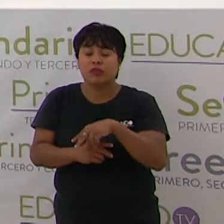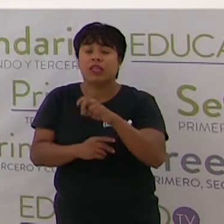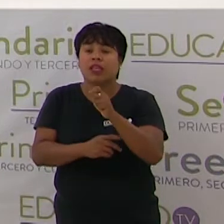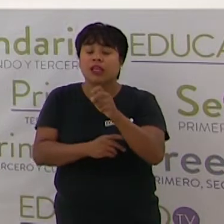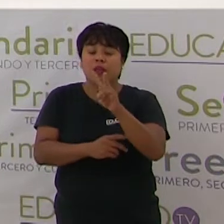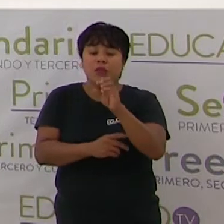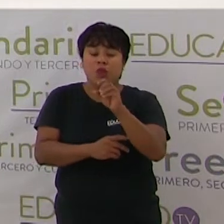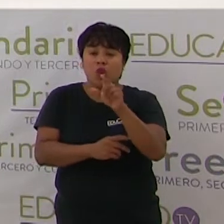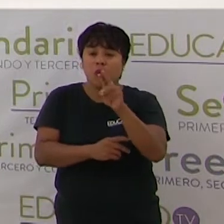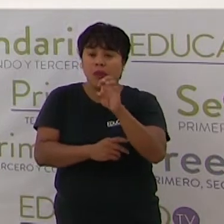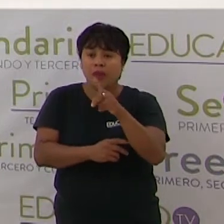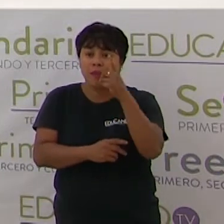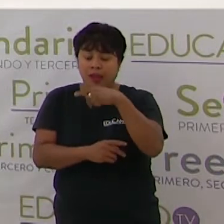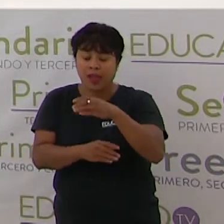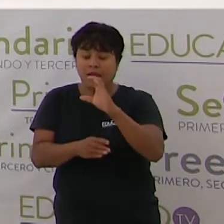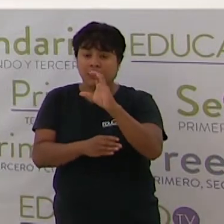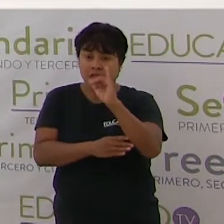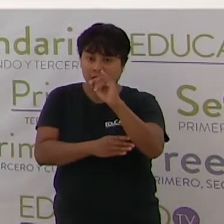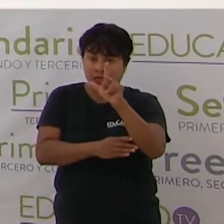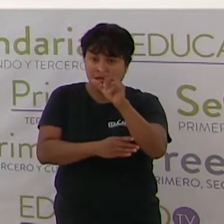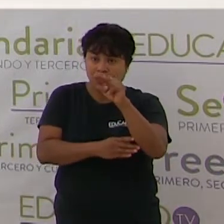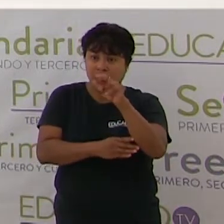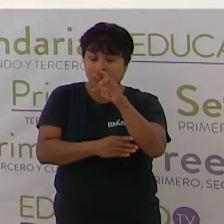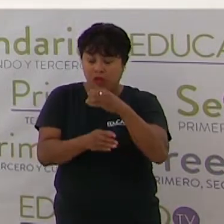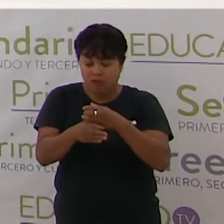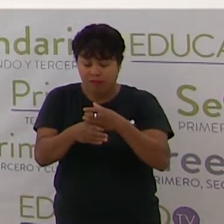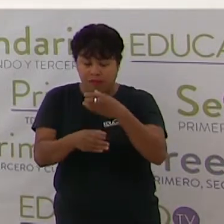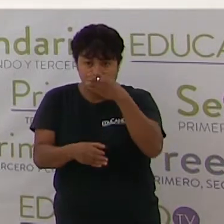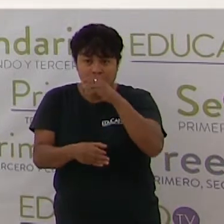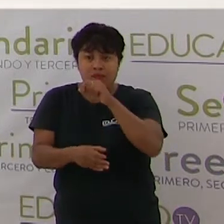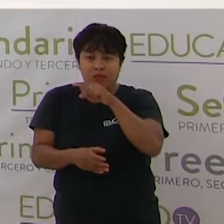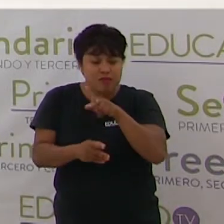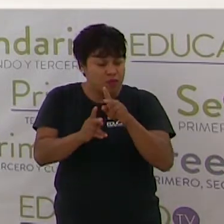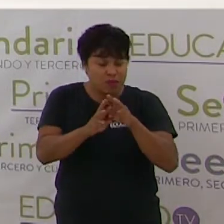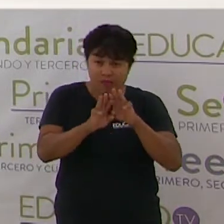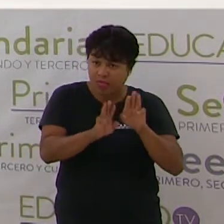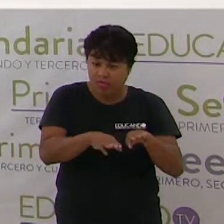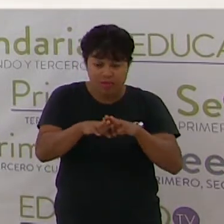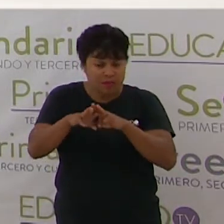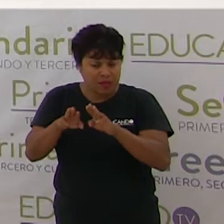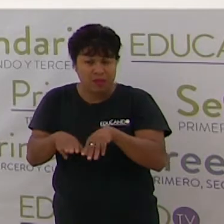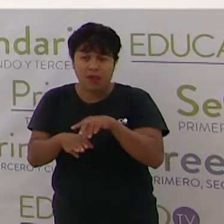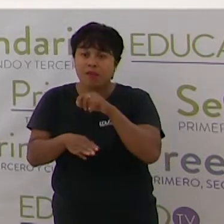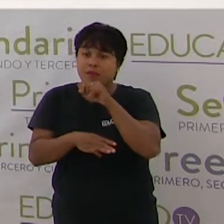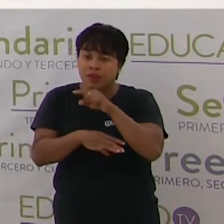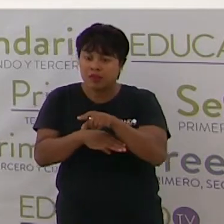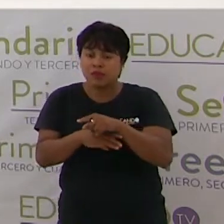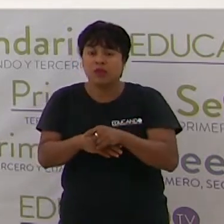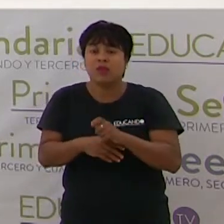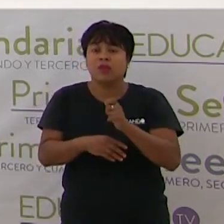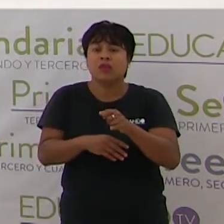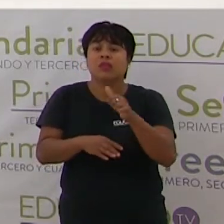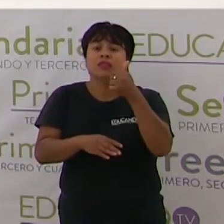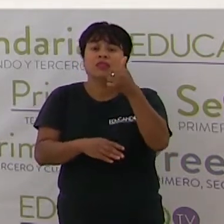volumen para este cilindro con el mismo diámetro y el mismo radio de la esfera es